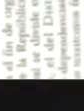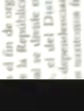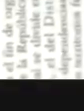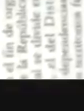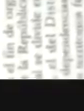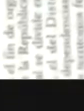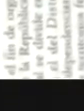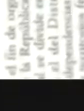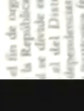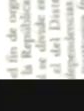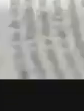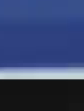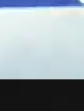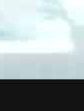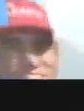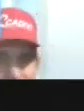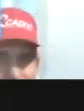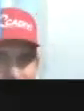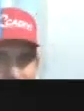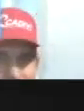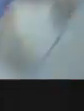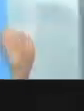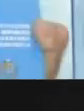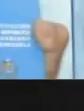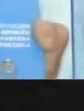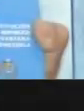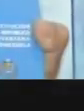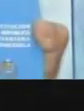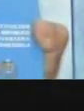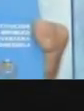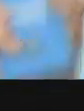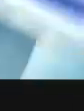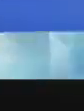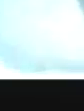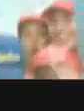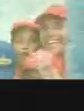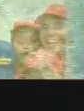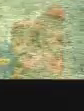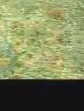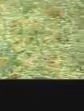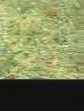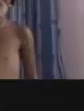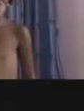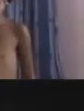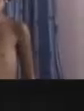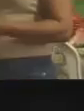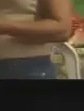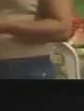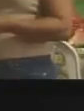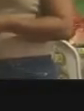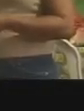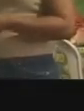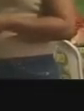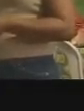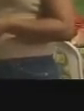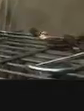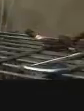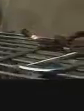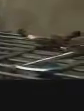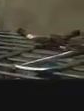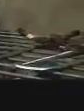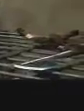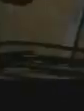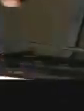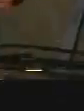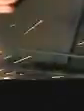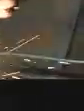Venezuela, tener participación protagónica en la construcción de la patria bolivariana. Esta participación establece que el